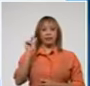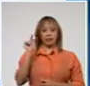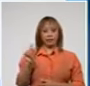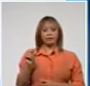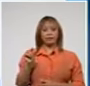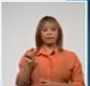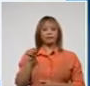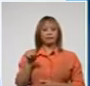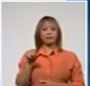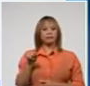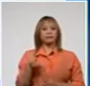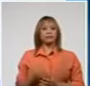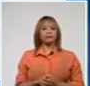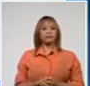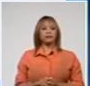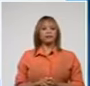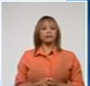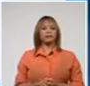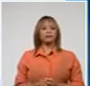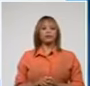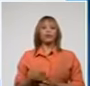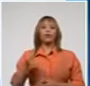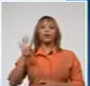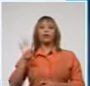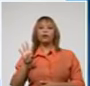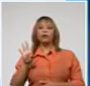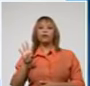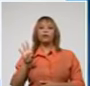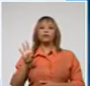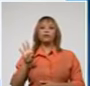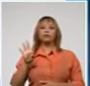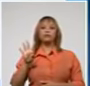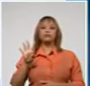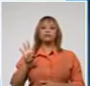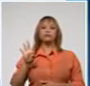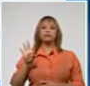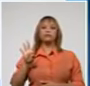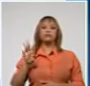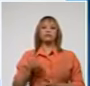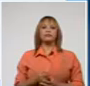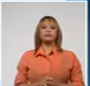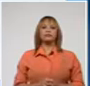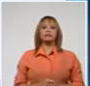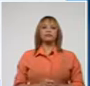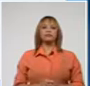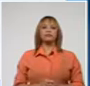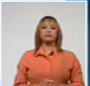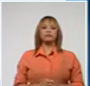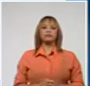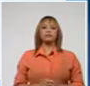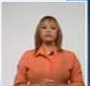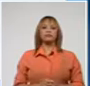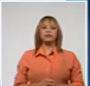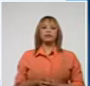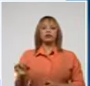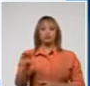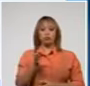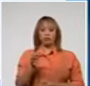de Ávila, pues 4 son del municipio de Ciego de